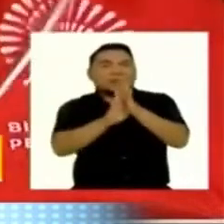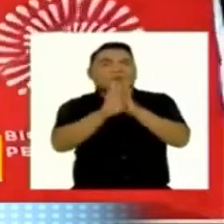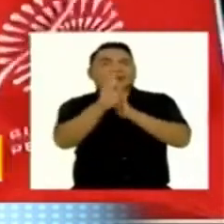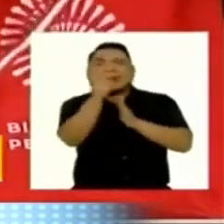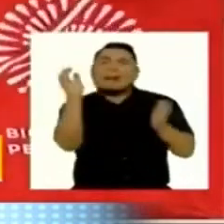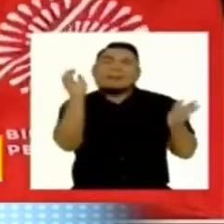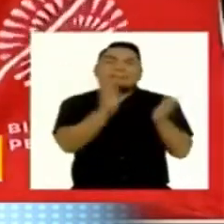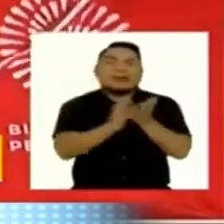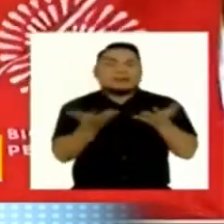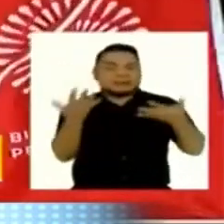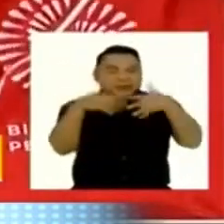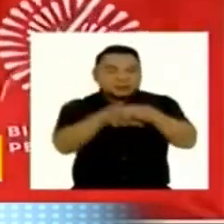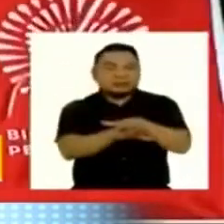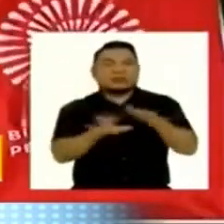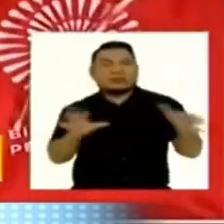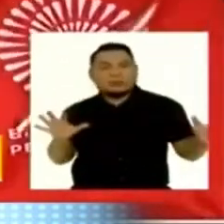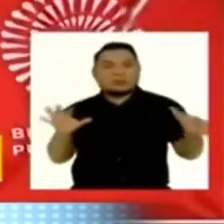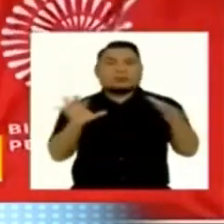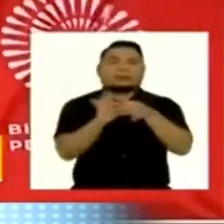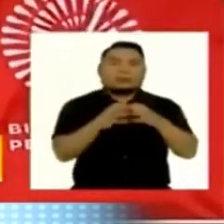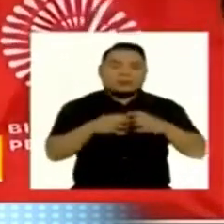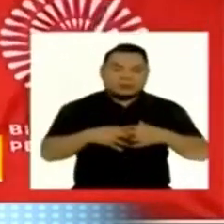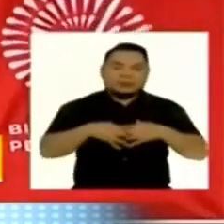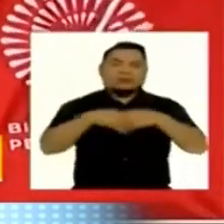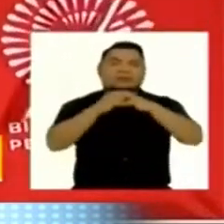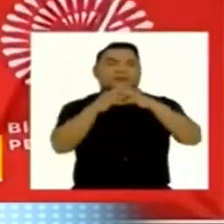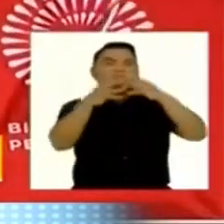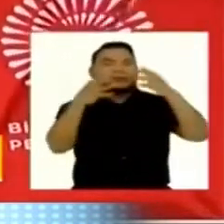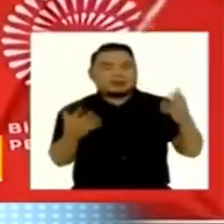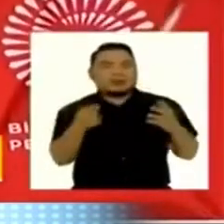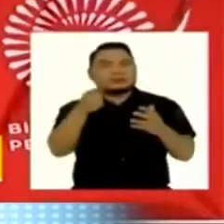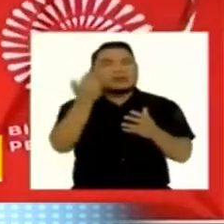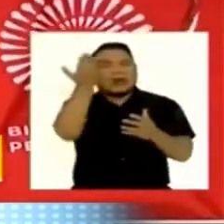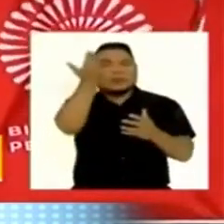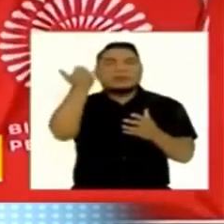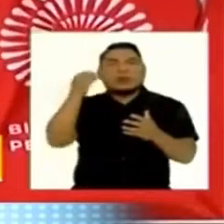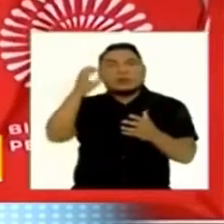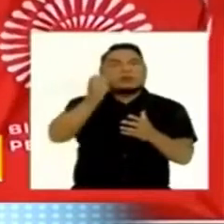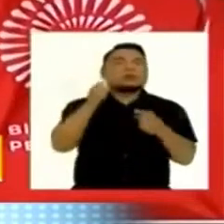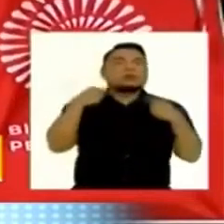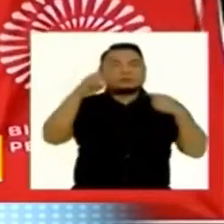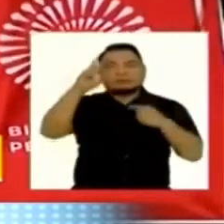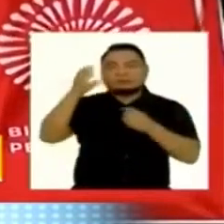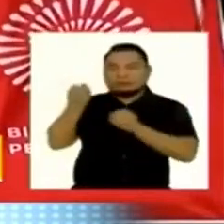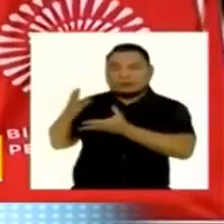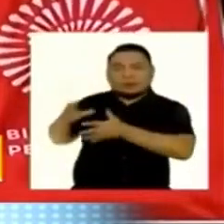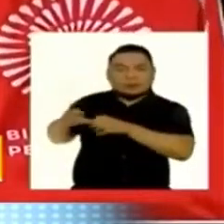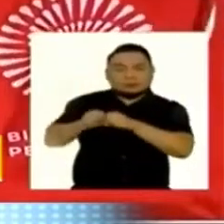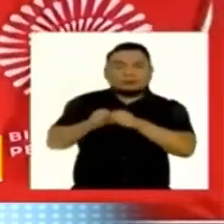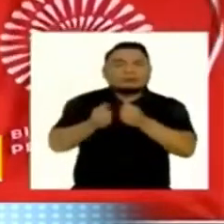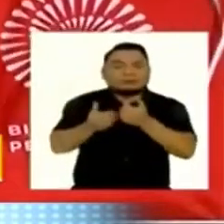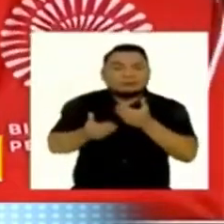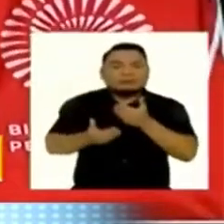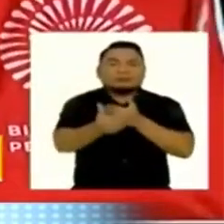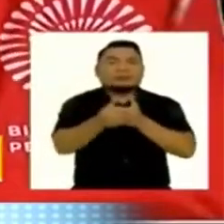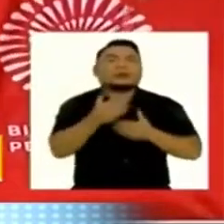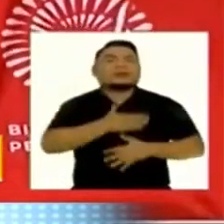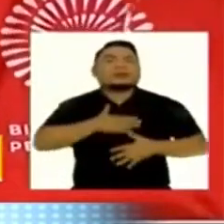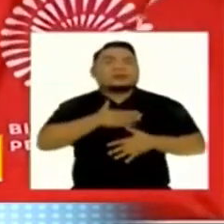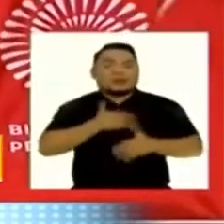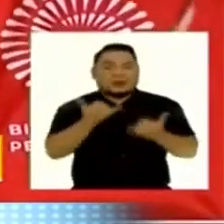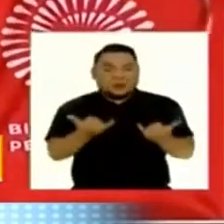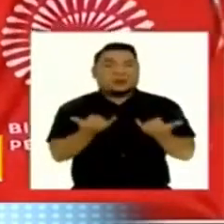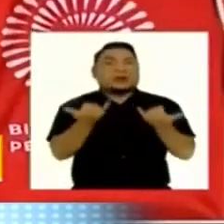país mucho más integrado, un país que construya sobre su pasado, que disfrute su presente y que